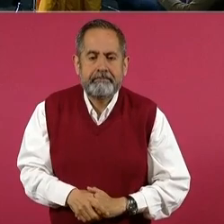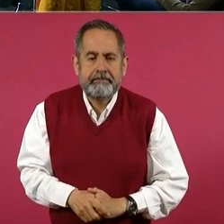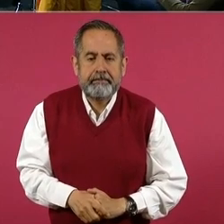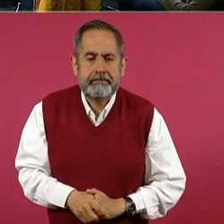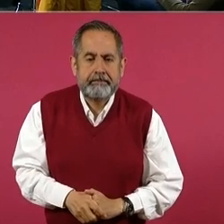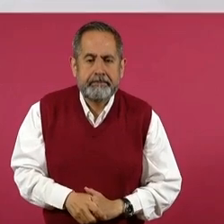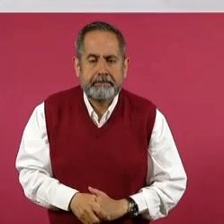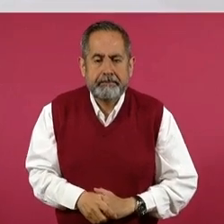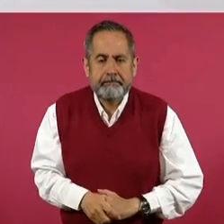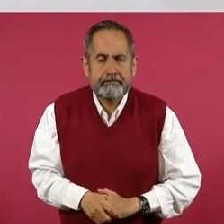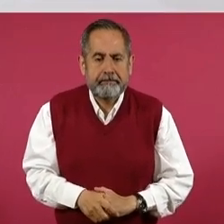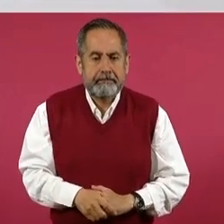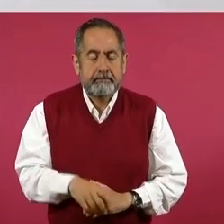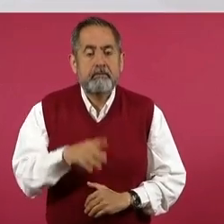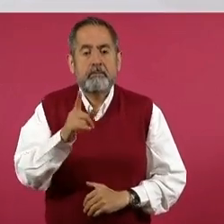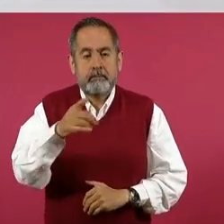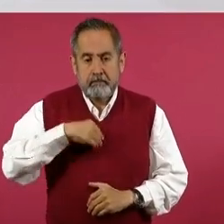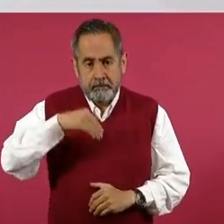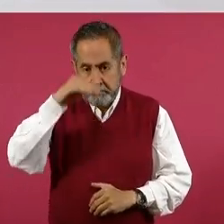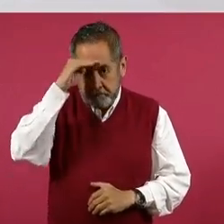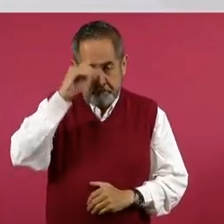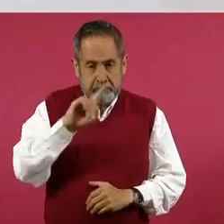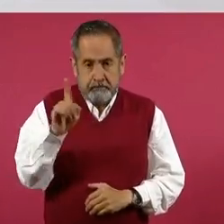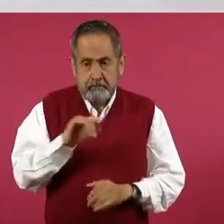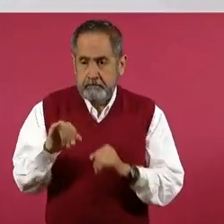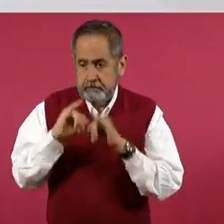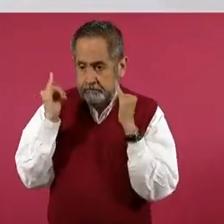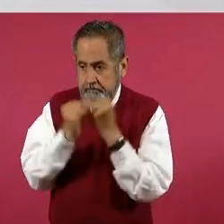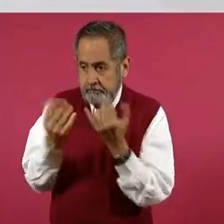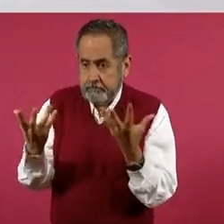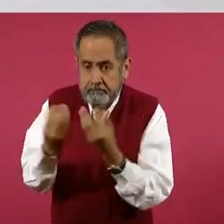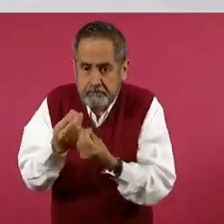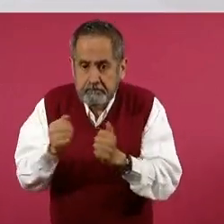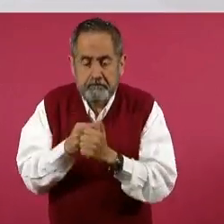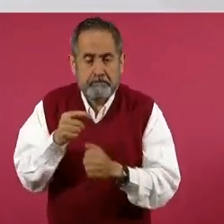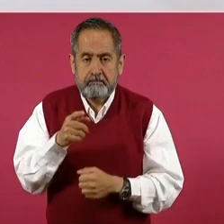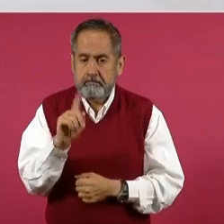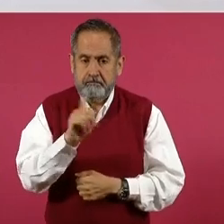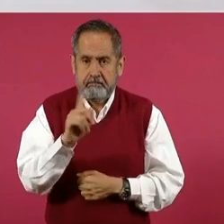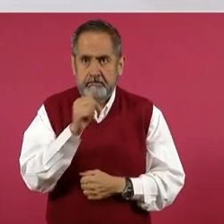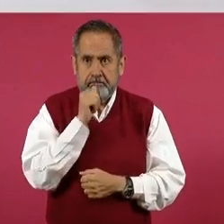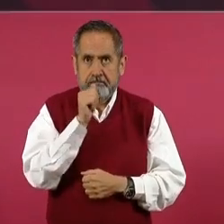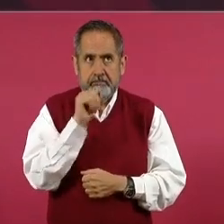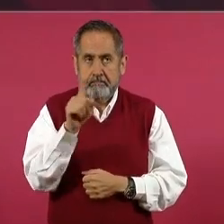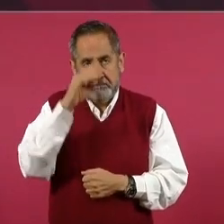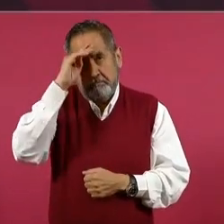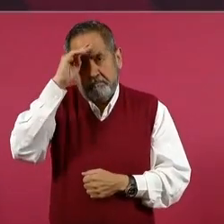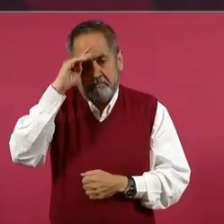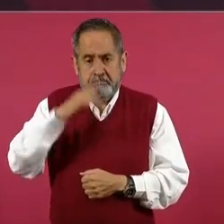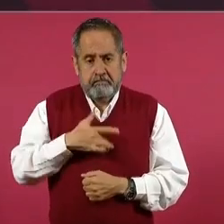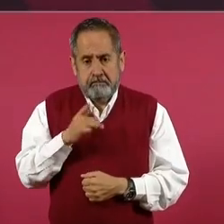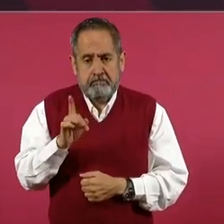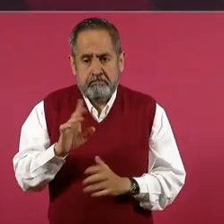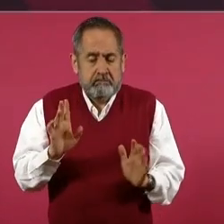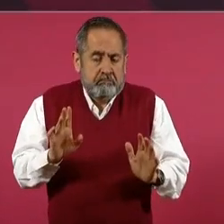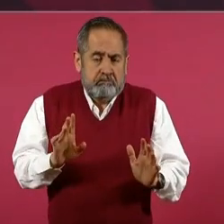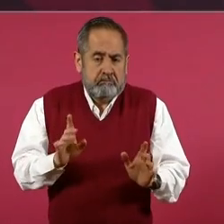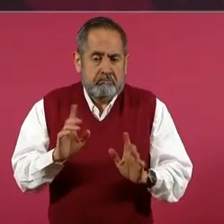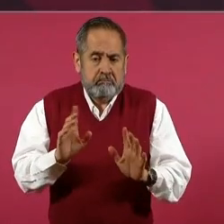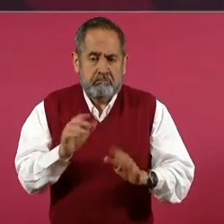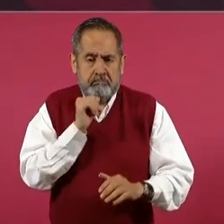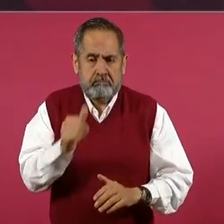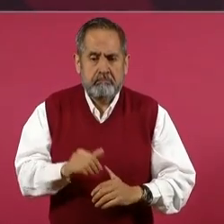no tengo pensado reunirme con ellos, nada más pues…